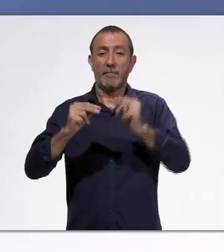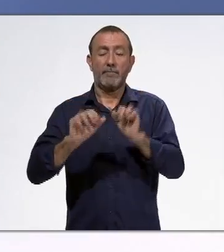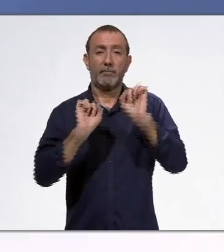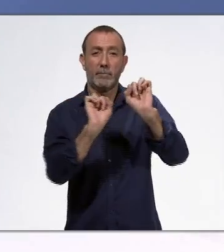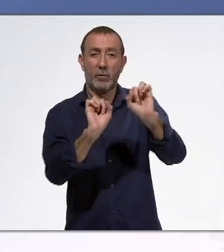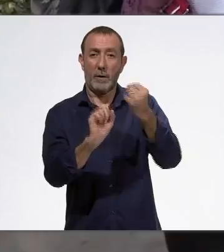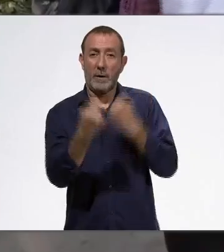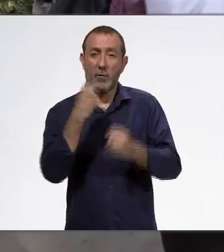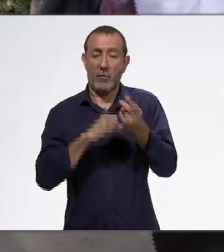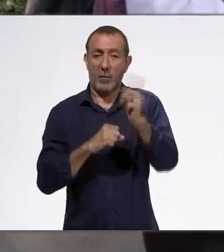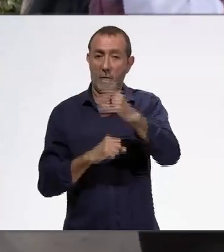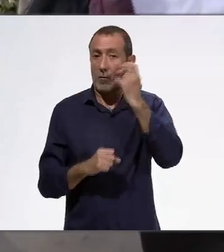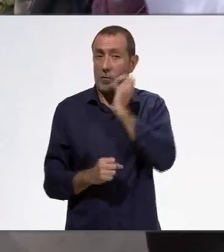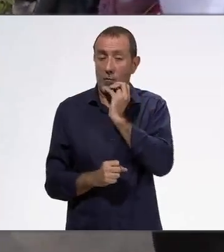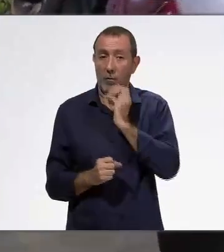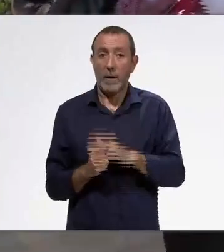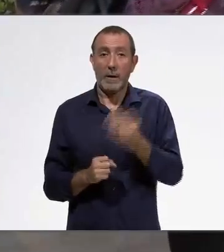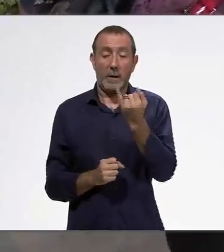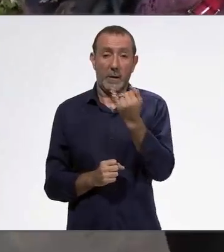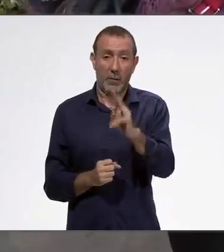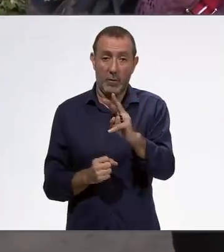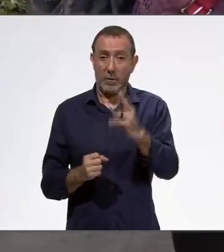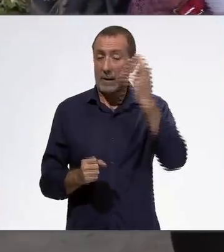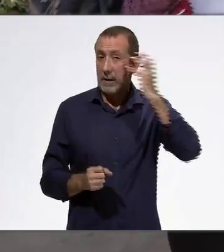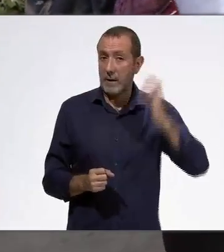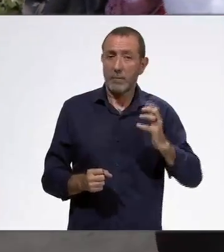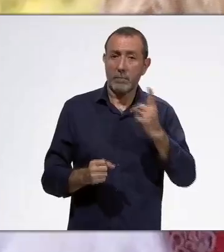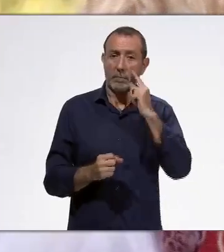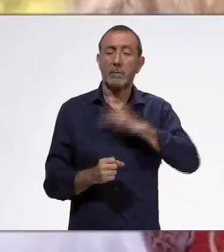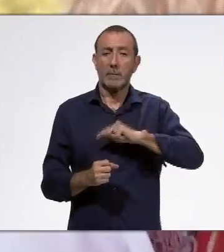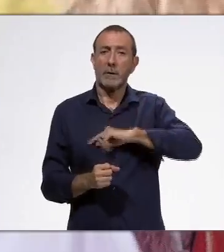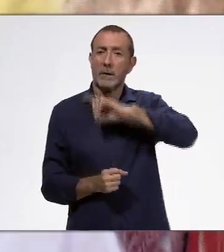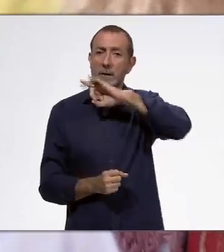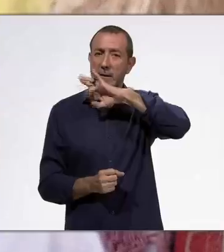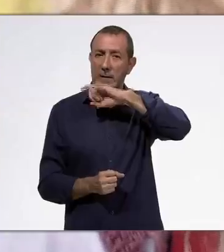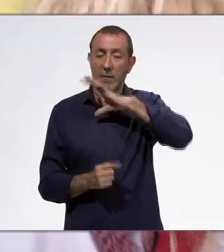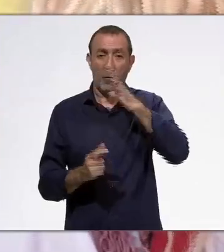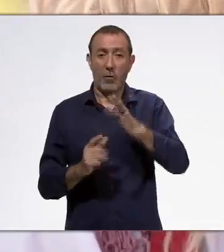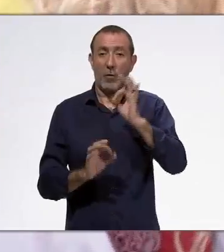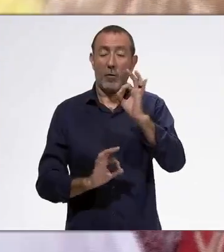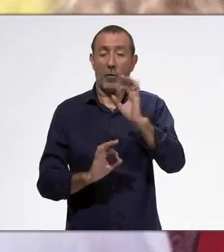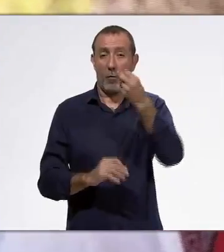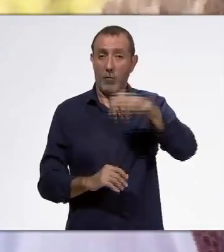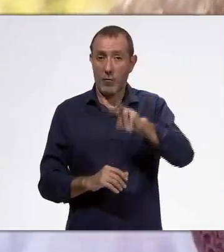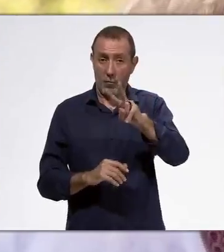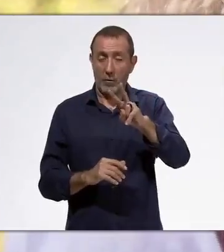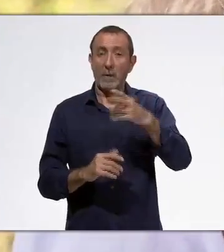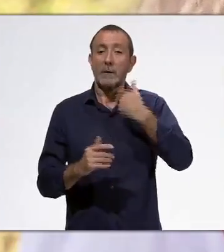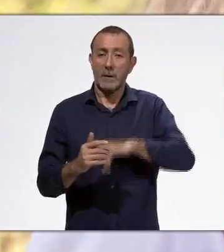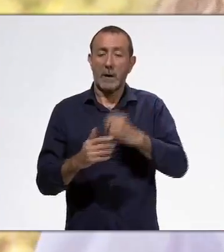bloqueo a Cuba la coordinadora local del partido de la capital remedios Ramos ha mostrado su satisfacción porque la organización de Naciones Unidas